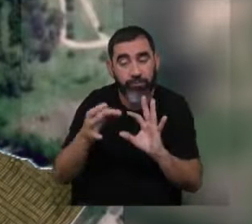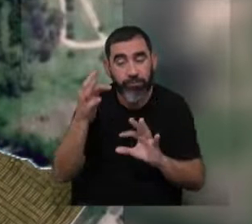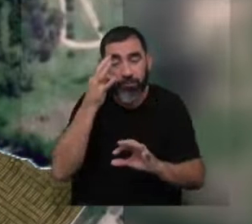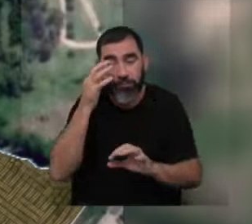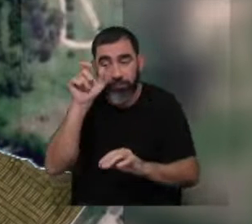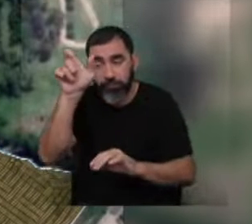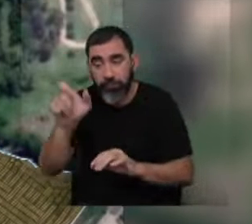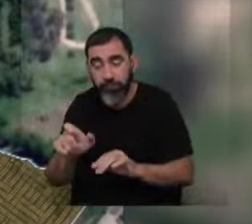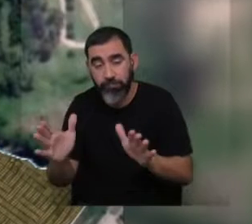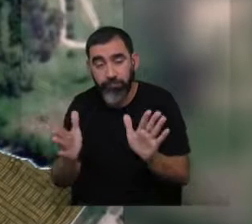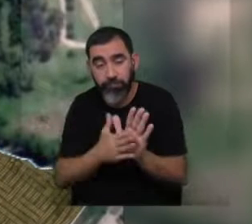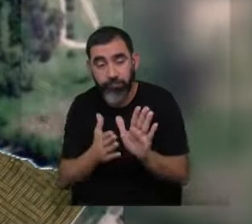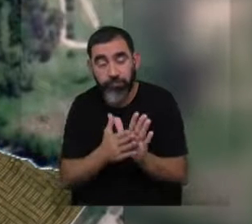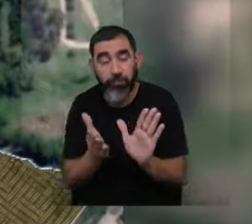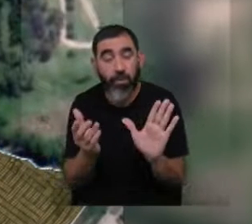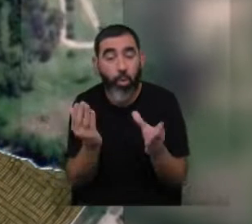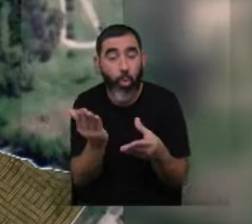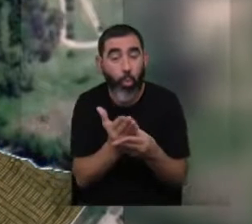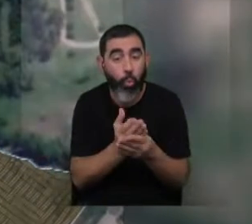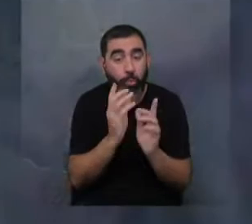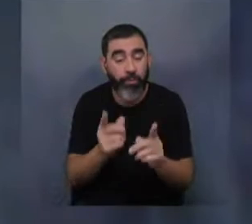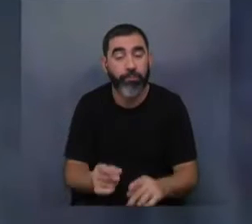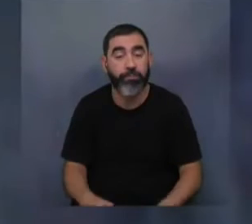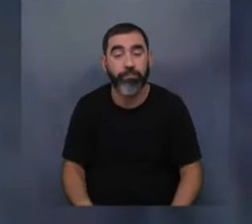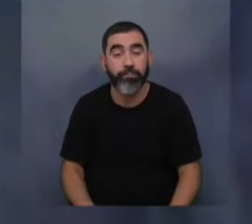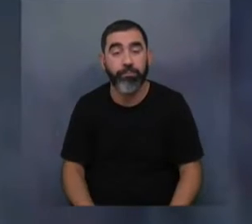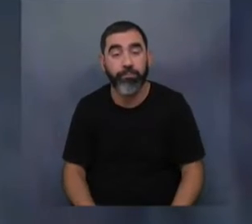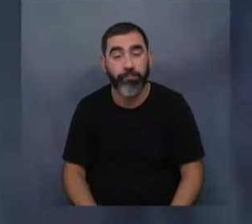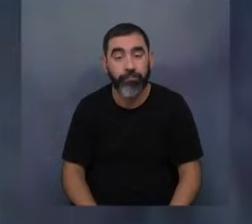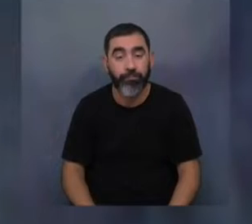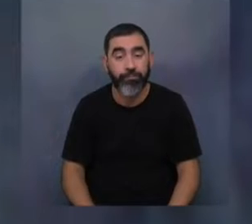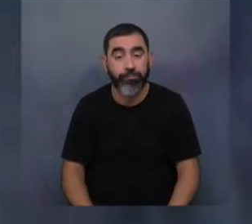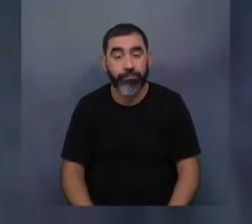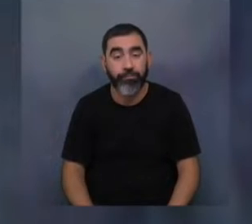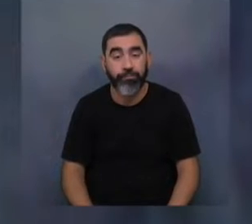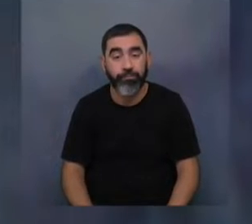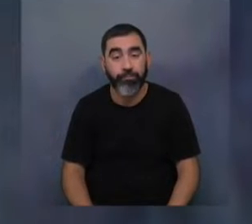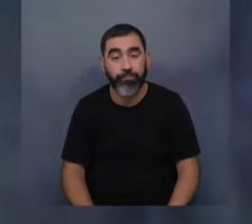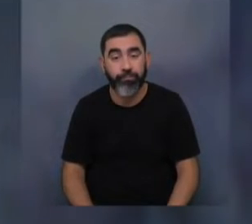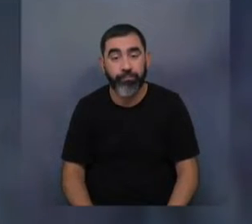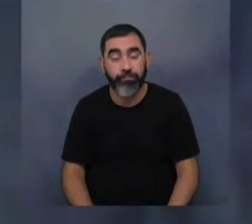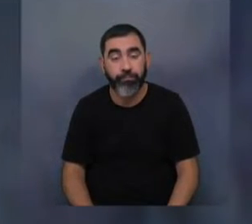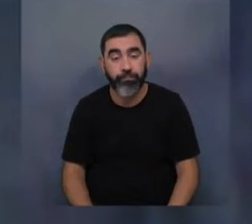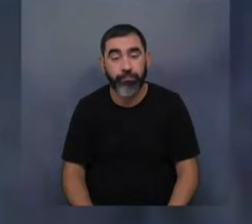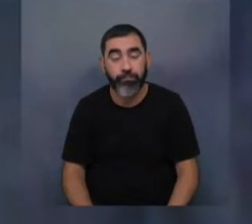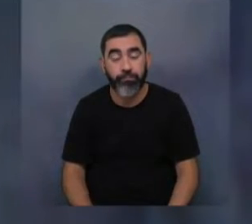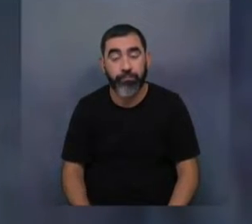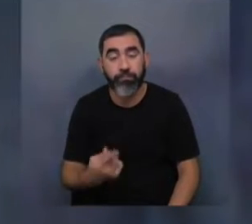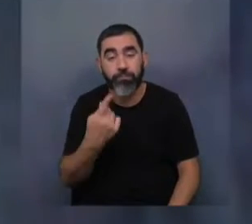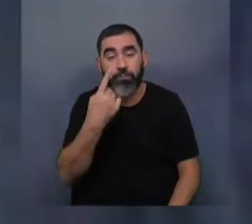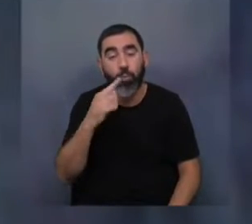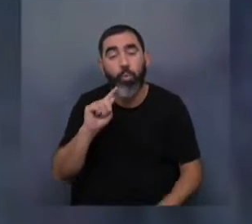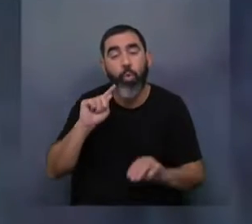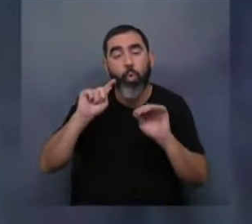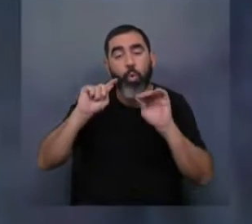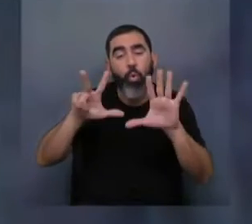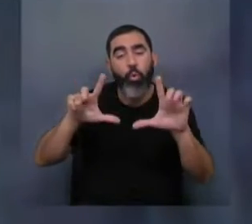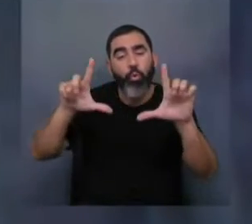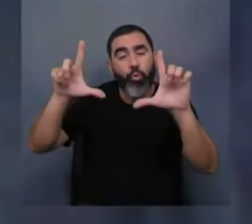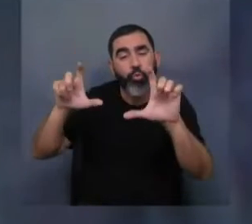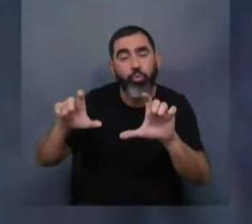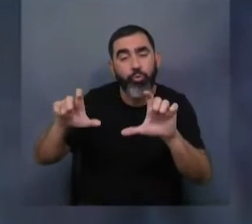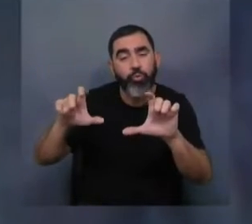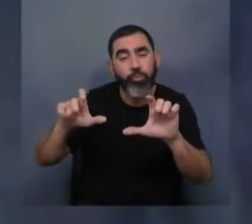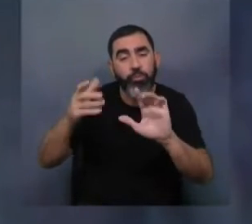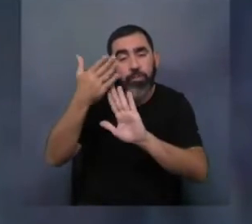con los documentos previos. Quiero pedirle al señor director la placa número 8, que es la que tiene un